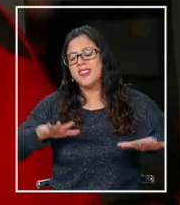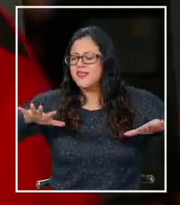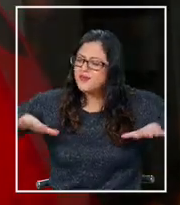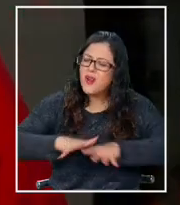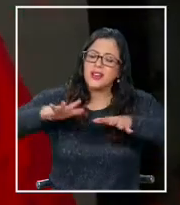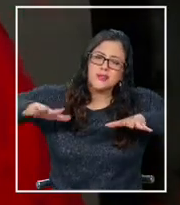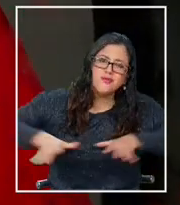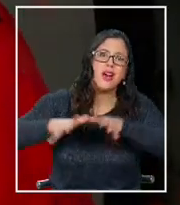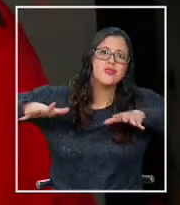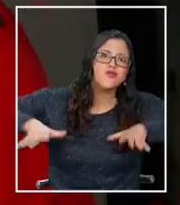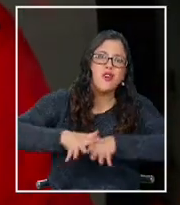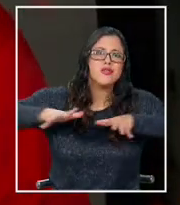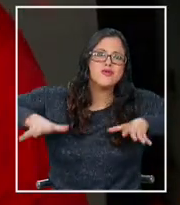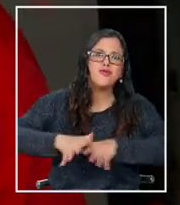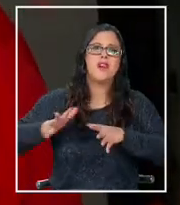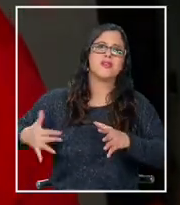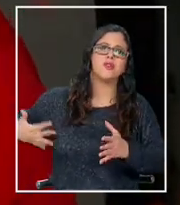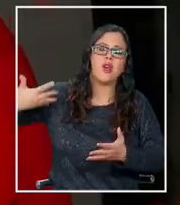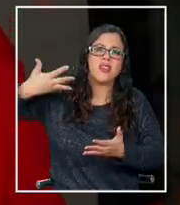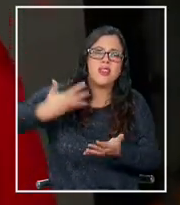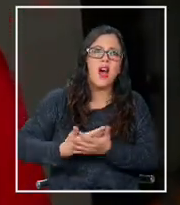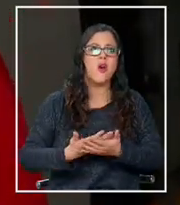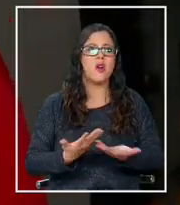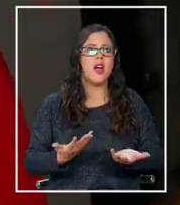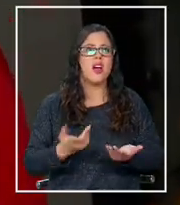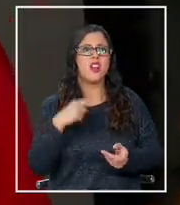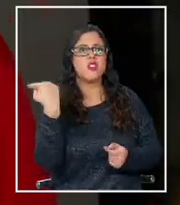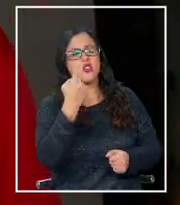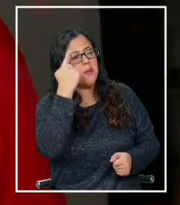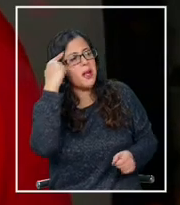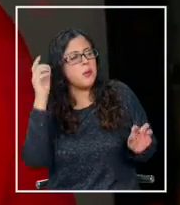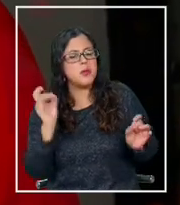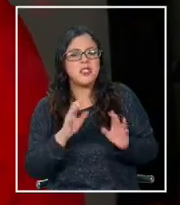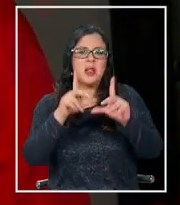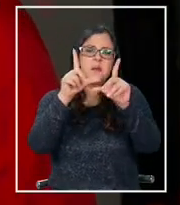tantos años. Pensábamos nosotros que iba a ser, que era más poco, que pucha,